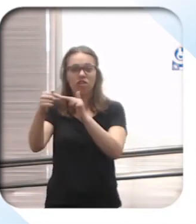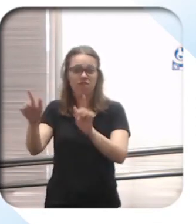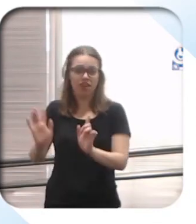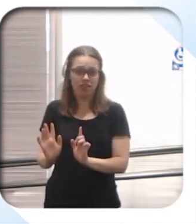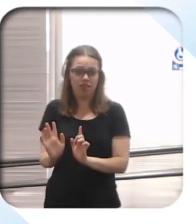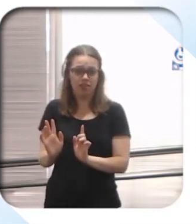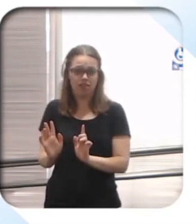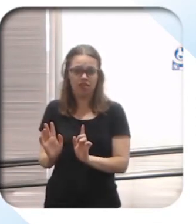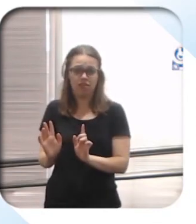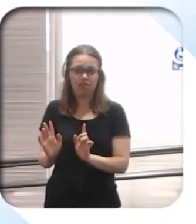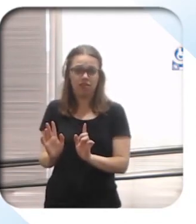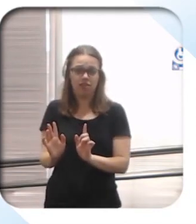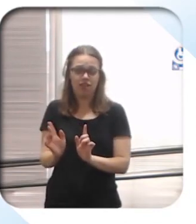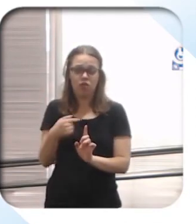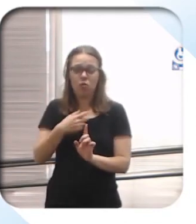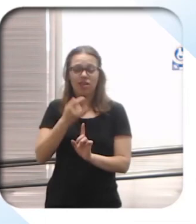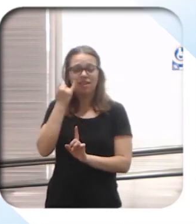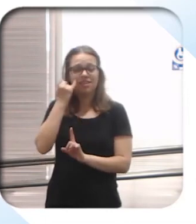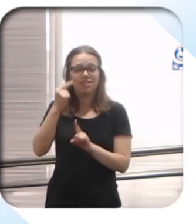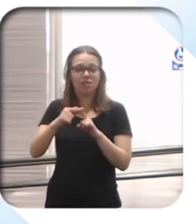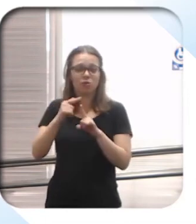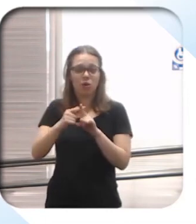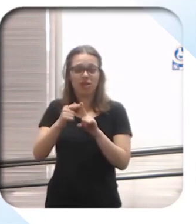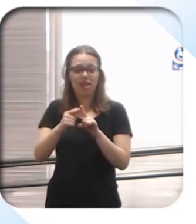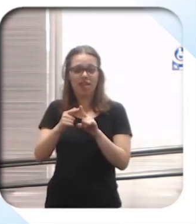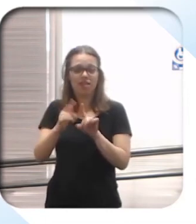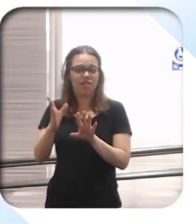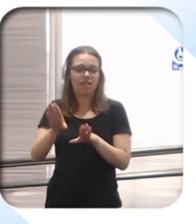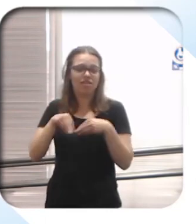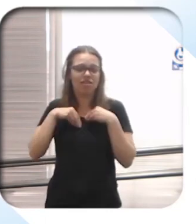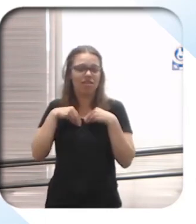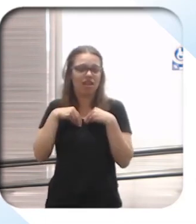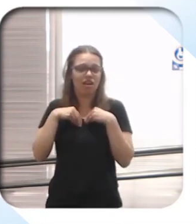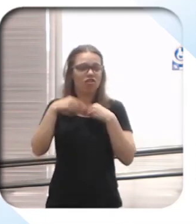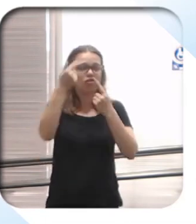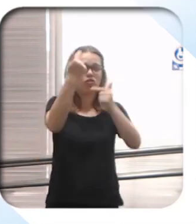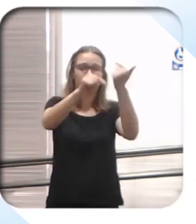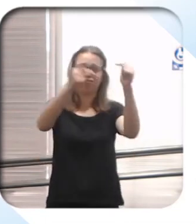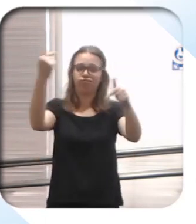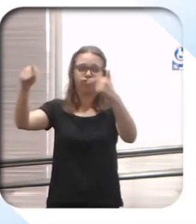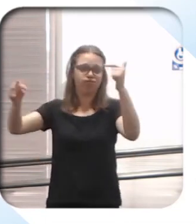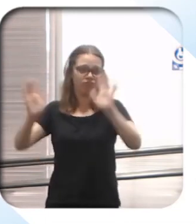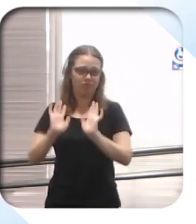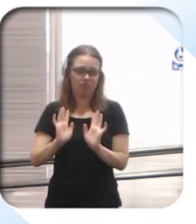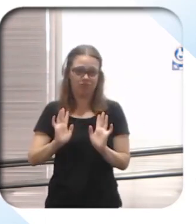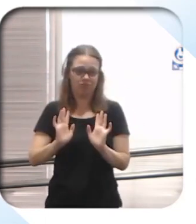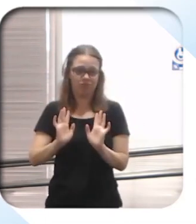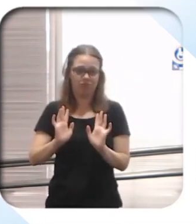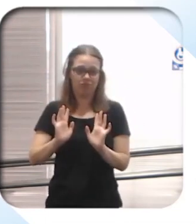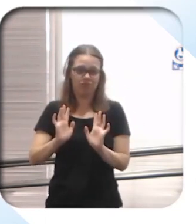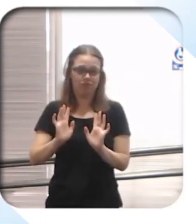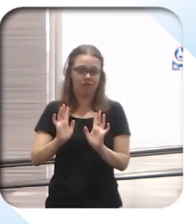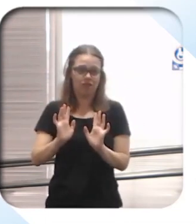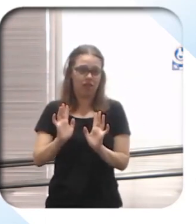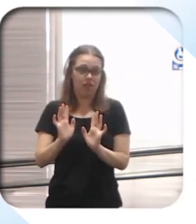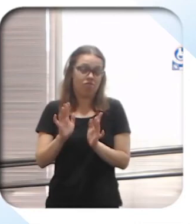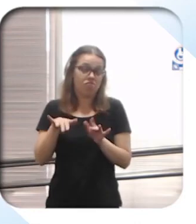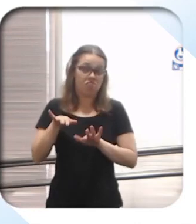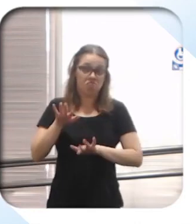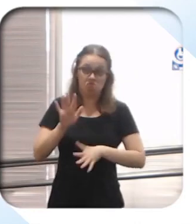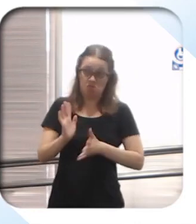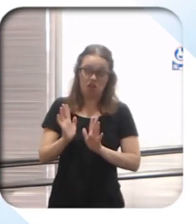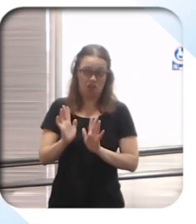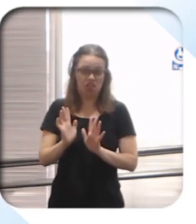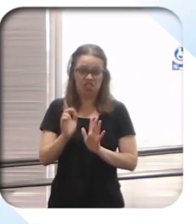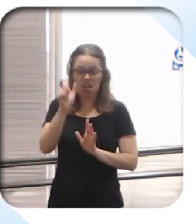diferente. Nuestra sexualidad la tenemos que aceptar, somos todos distintos. Y muchas veces, en